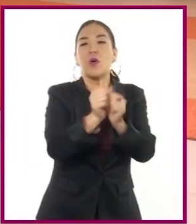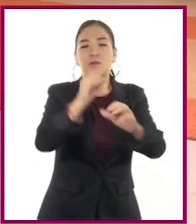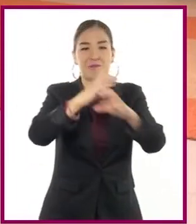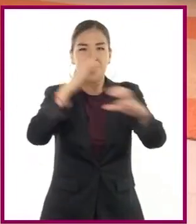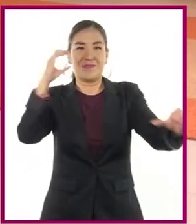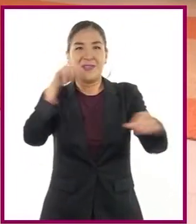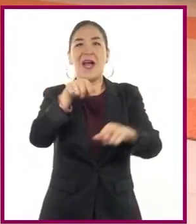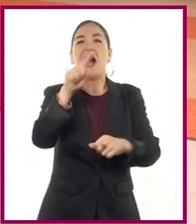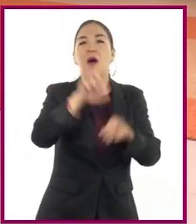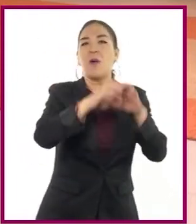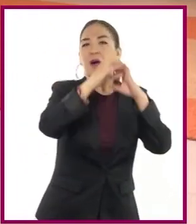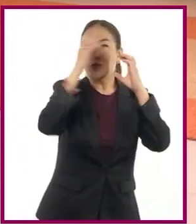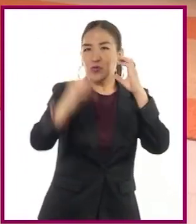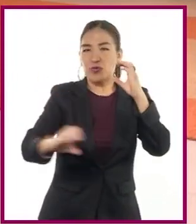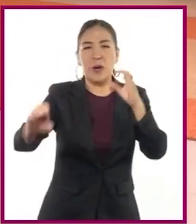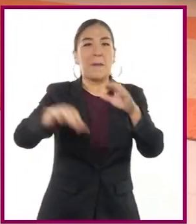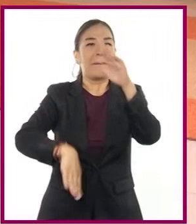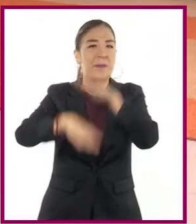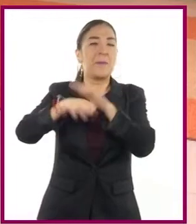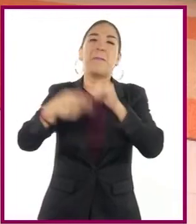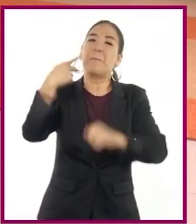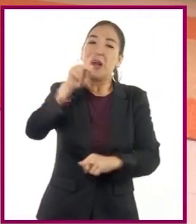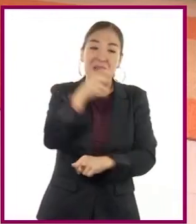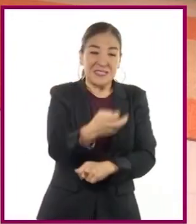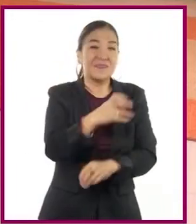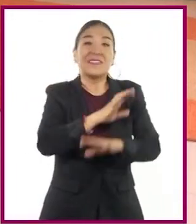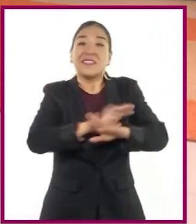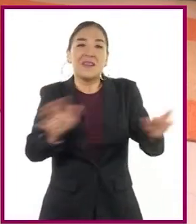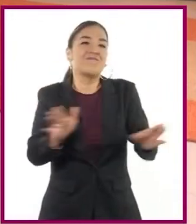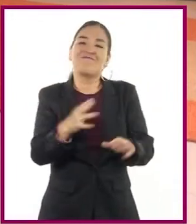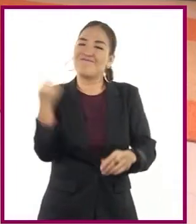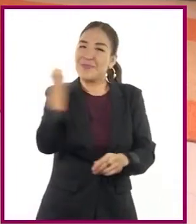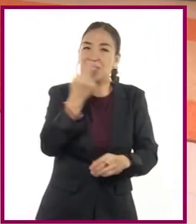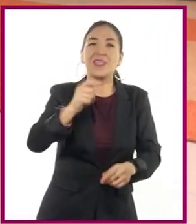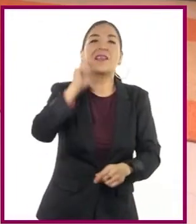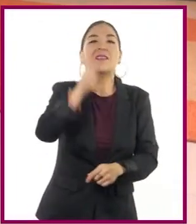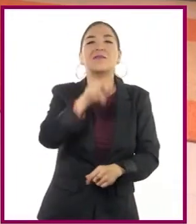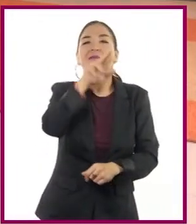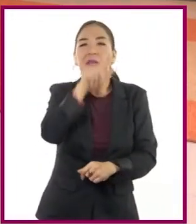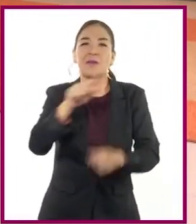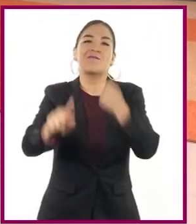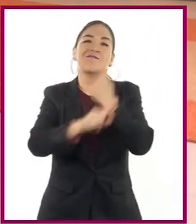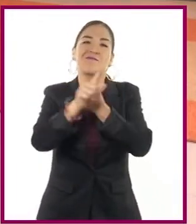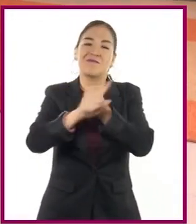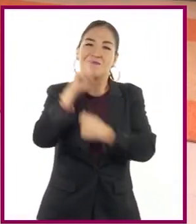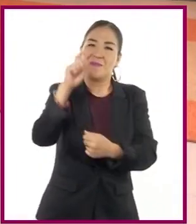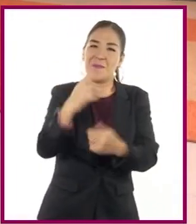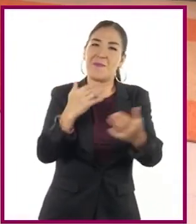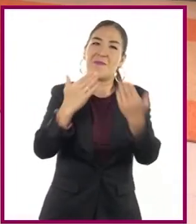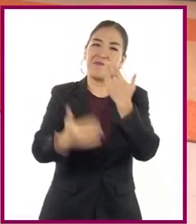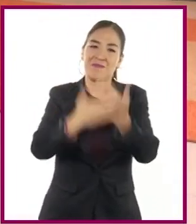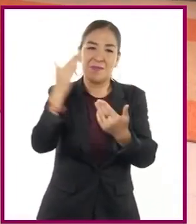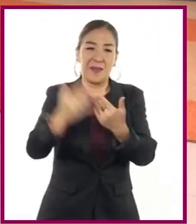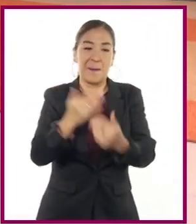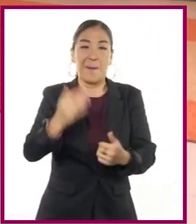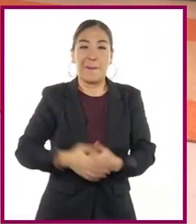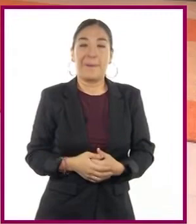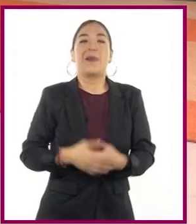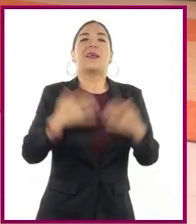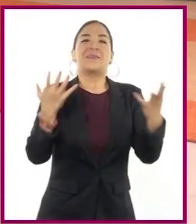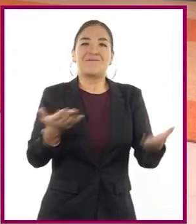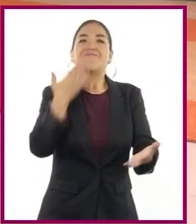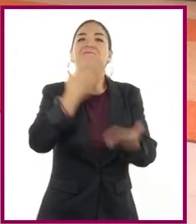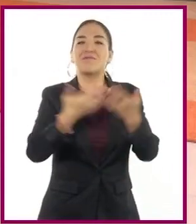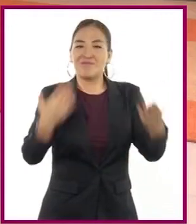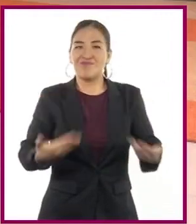Por eso, más allá de las inundaciones, su principal preocupación es la escasez de agua. Vaya, ahora entiendo